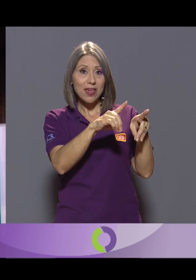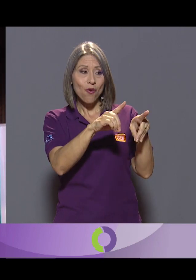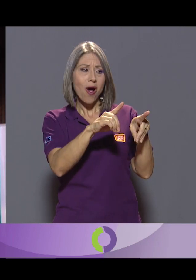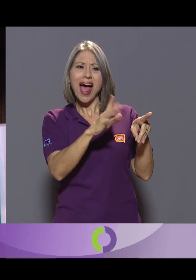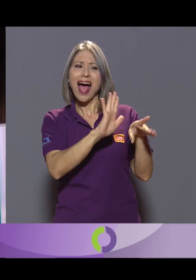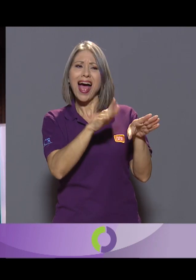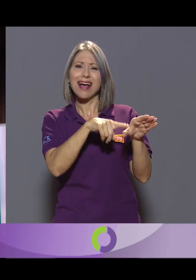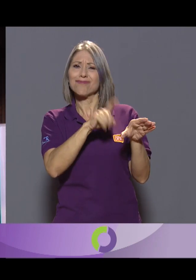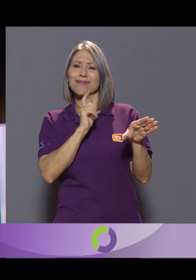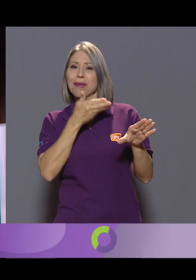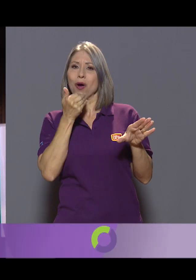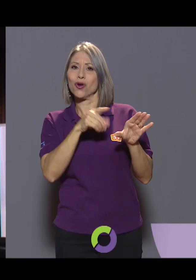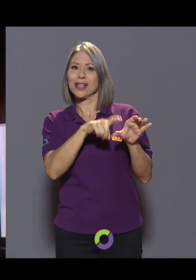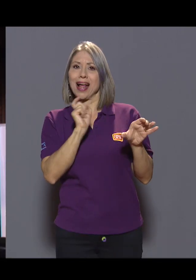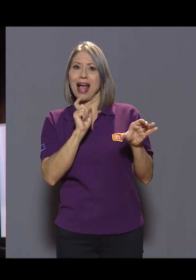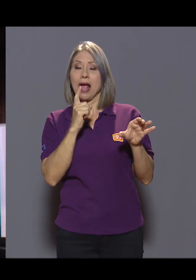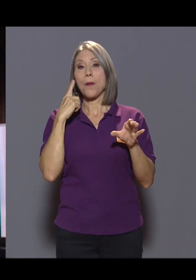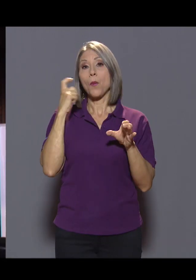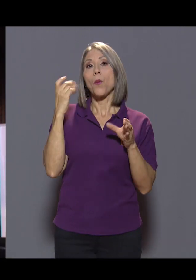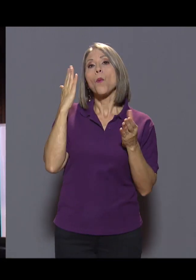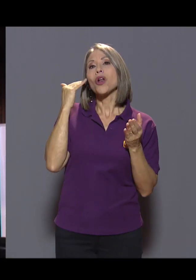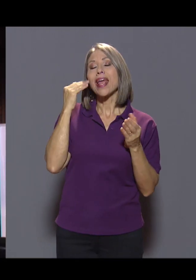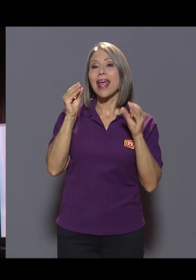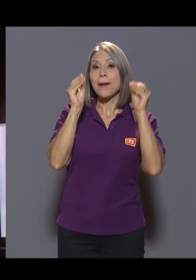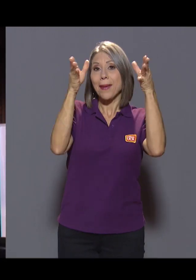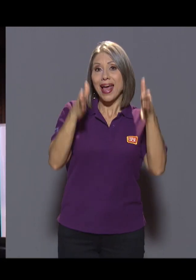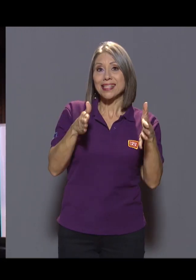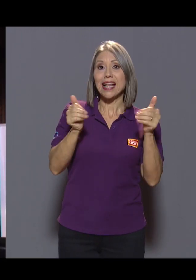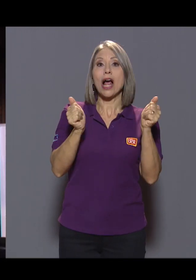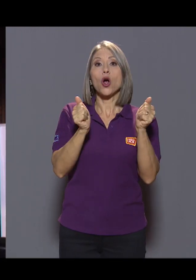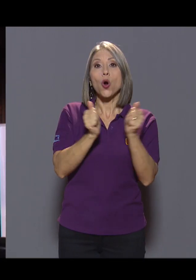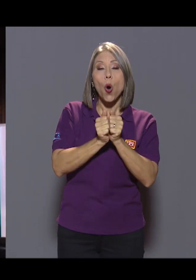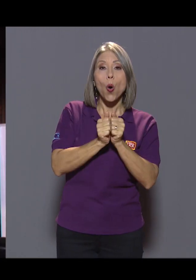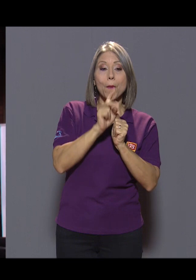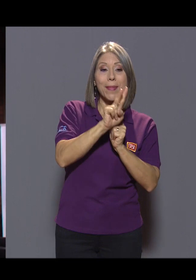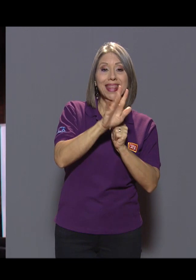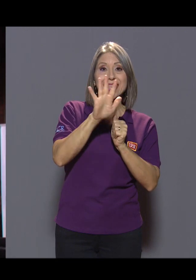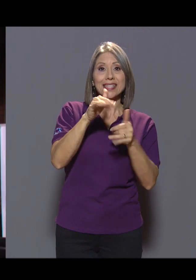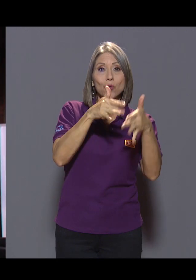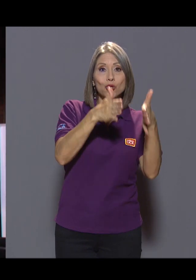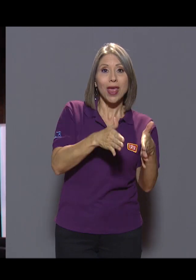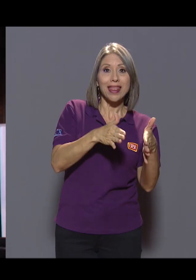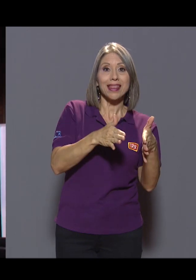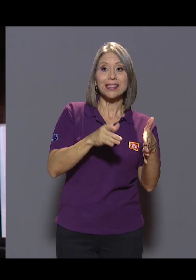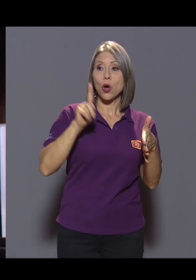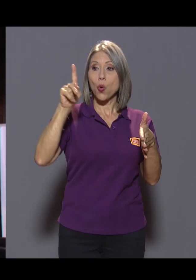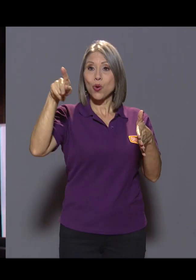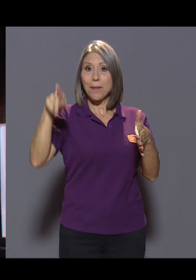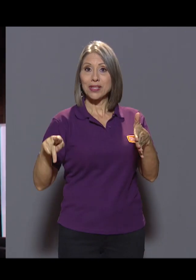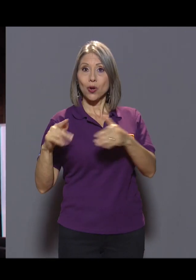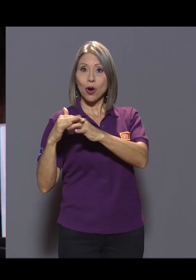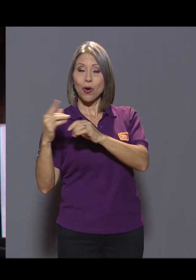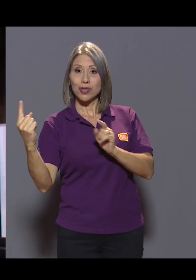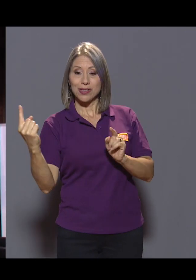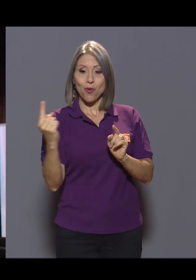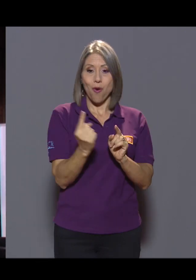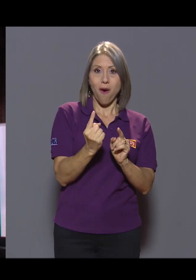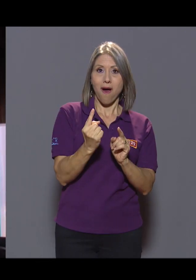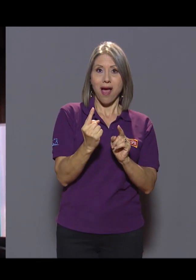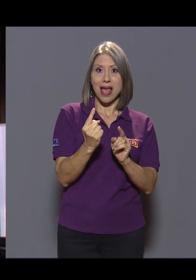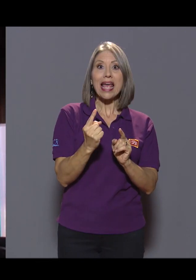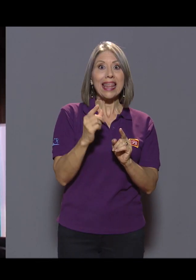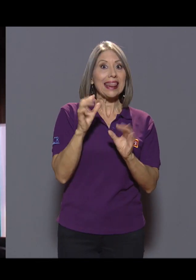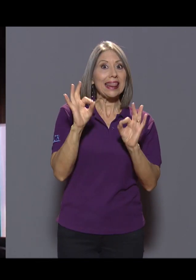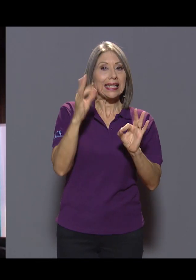con una persona con autismo y con 25 más sin la capacitación o con capacitación, pero sin personal de